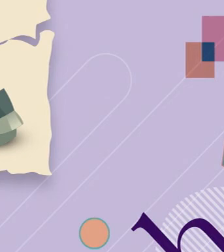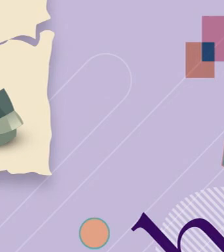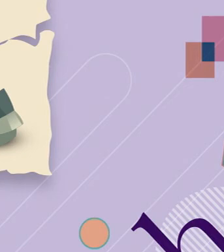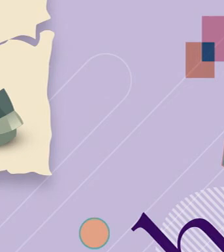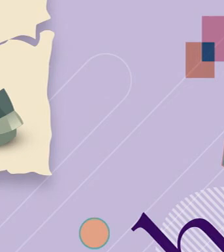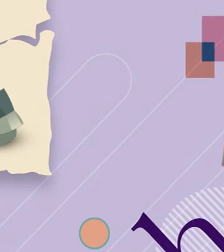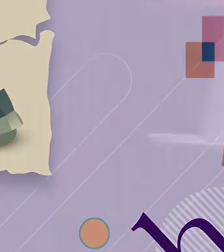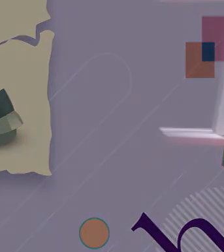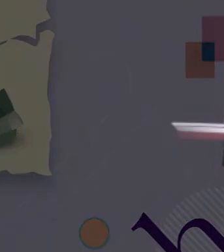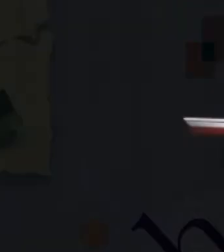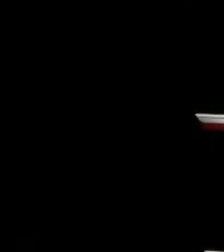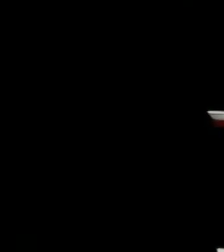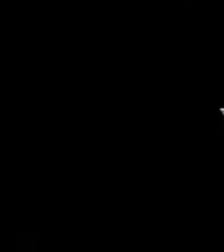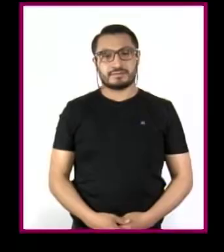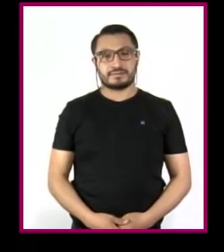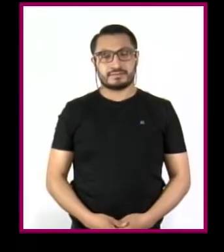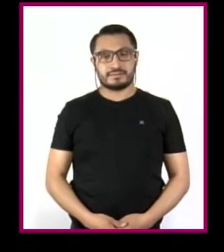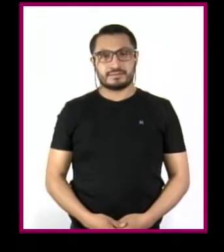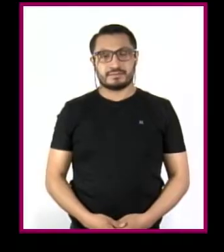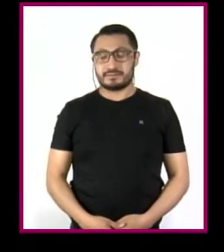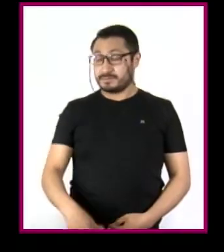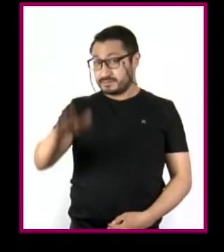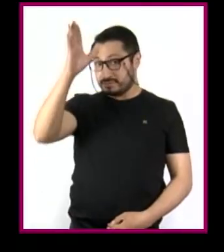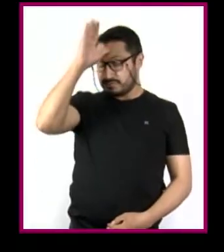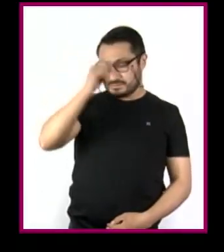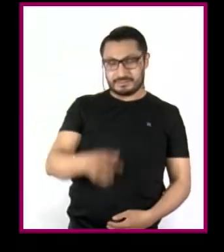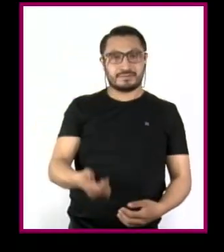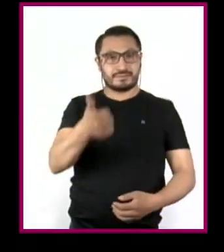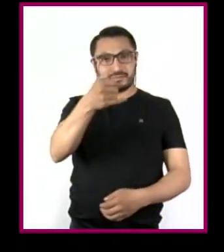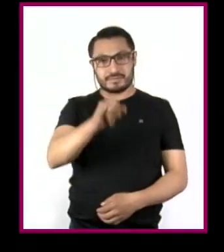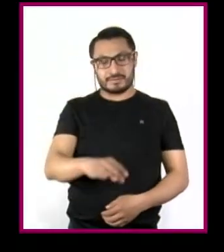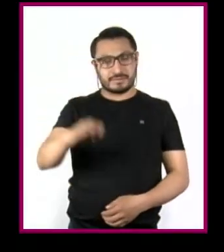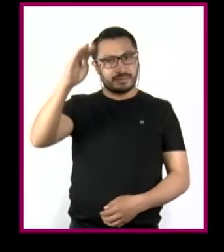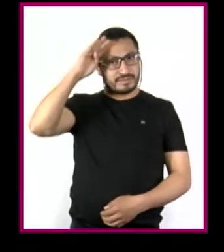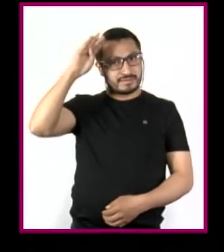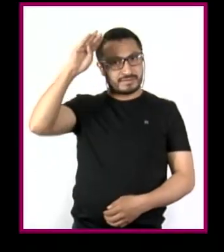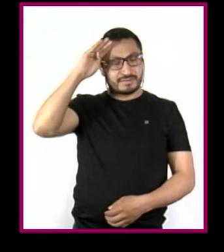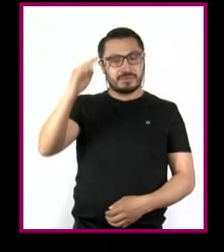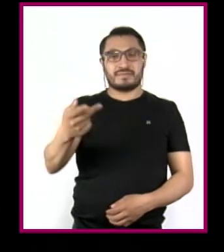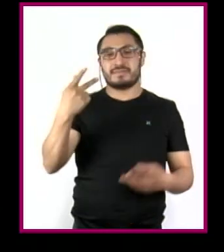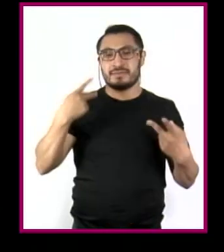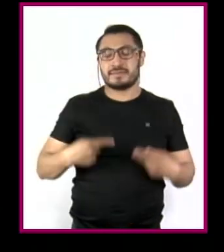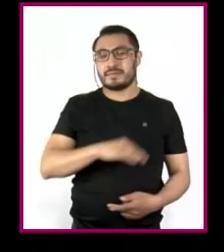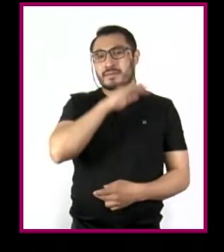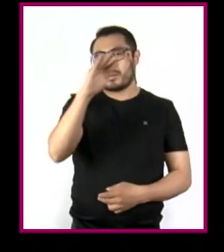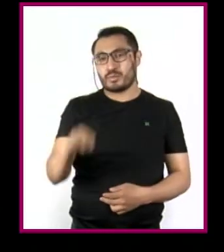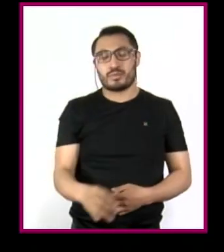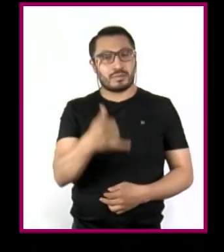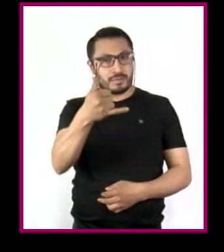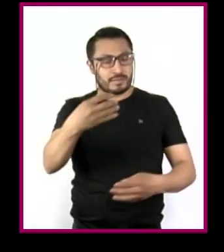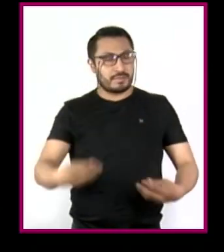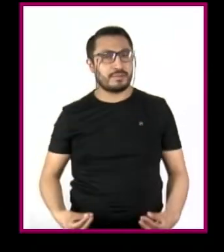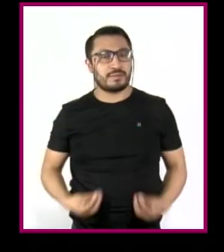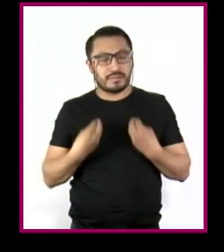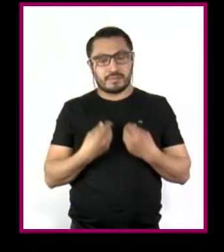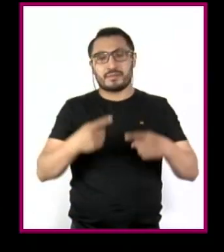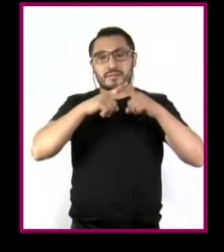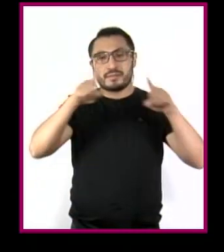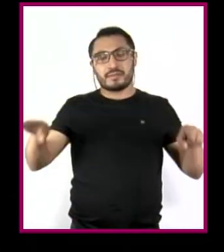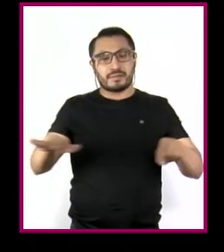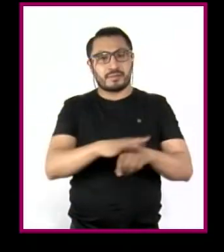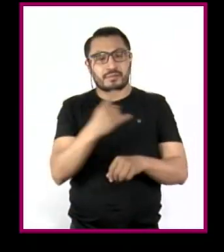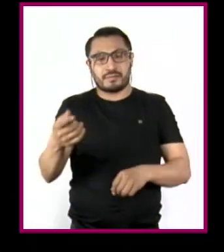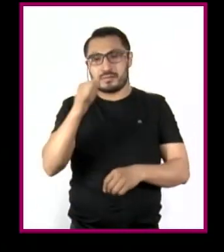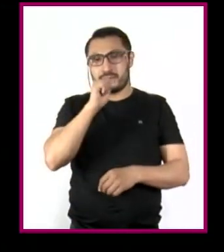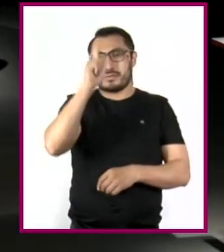del difunto. De acuerdo con esta manera de pensar, un muerto y un vivo se distinguen por la ausencia o presencia del